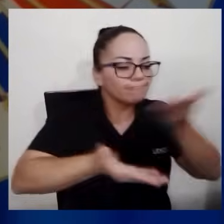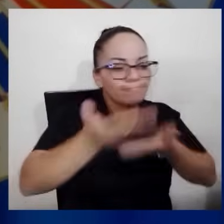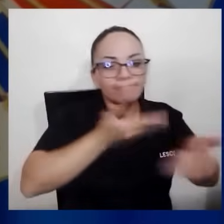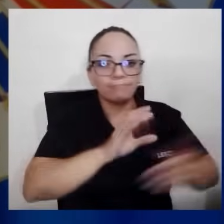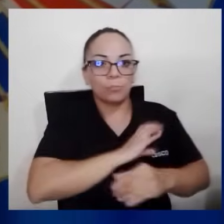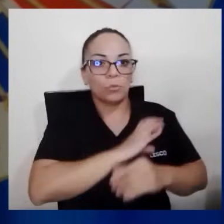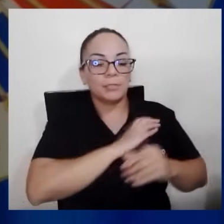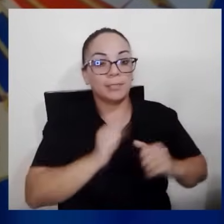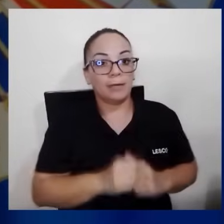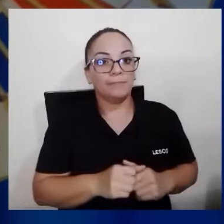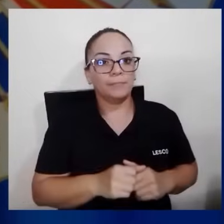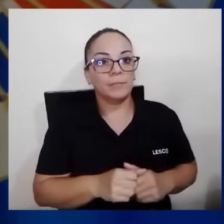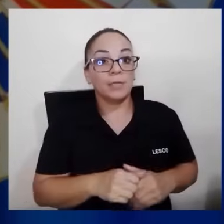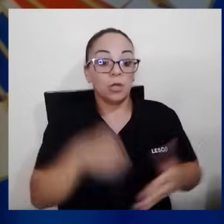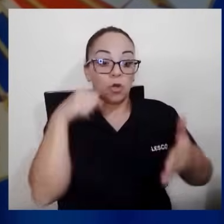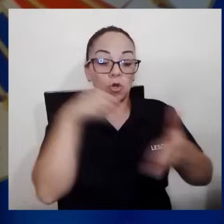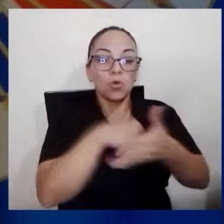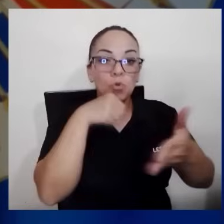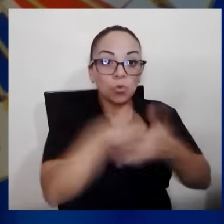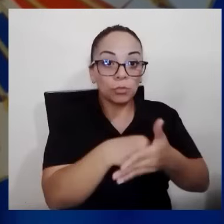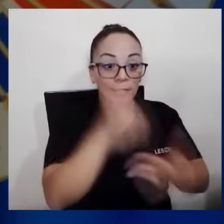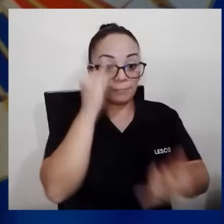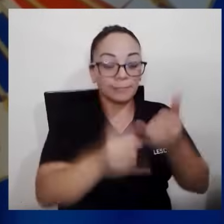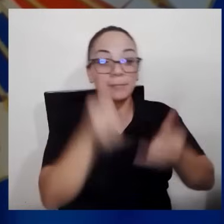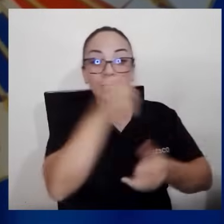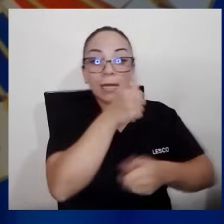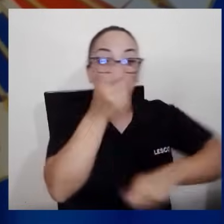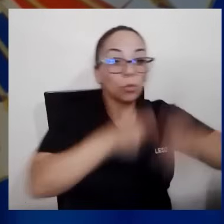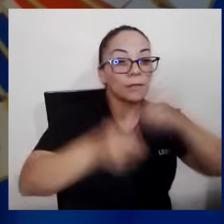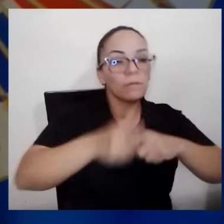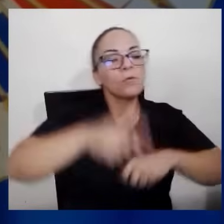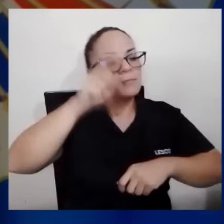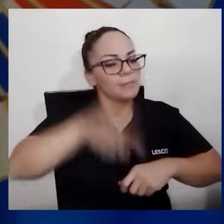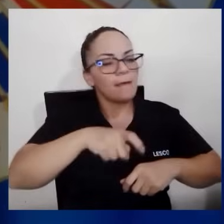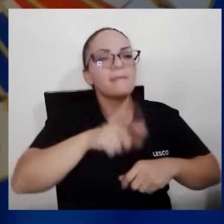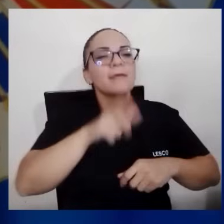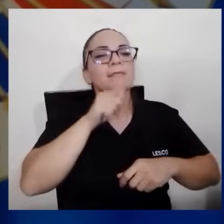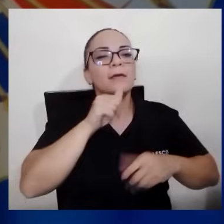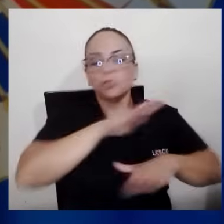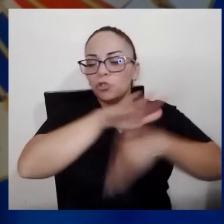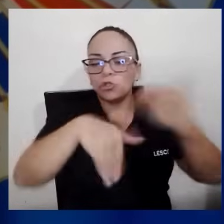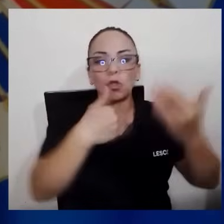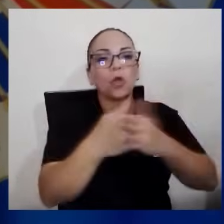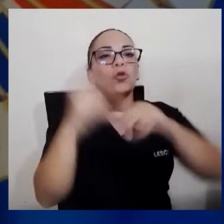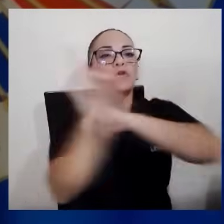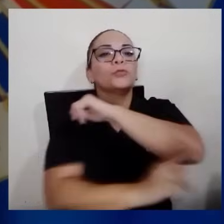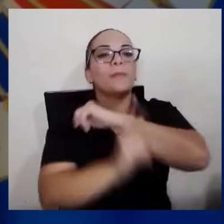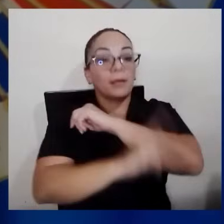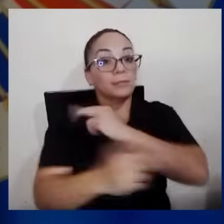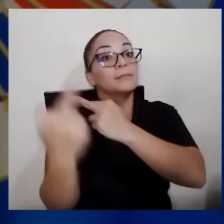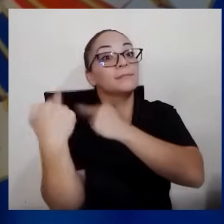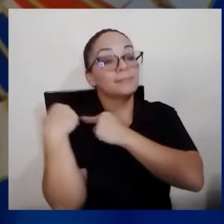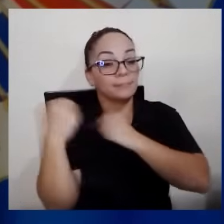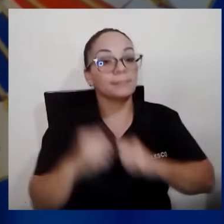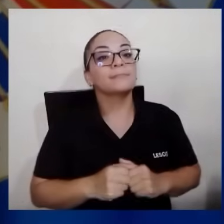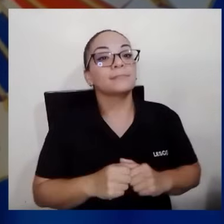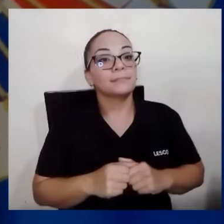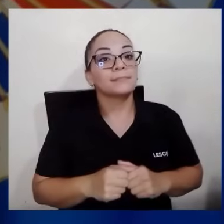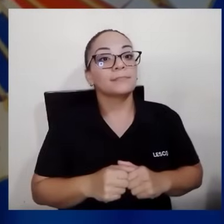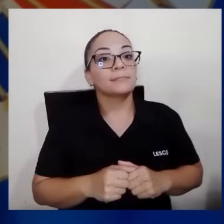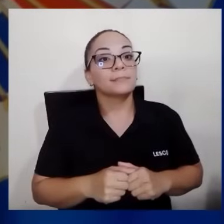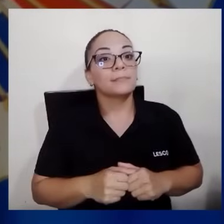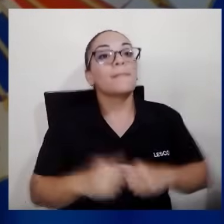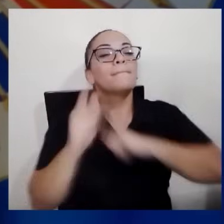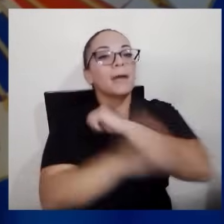narcotráfico debe ser de todos los países donde haya gente honesta que somos